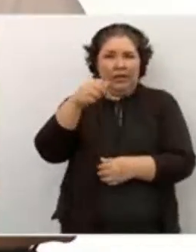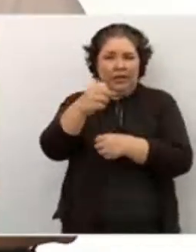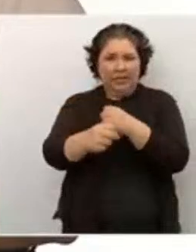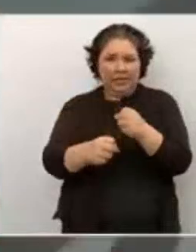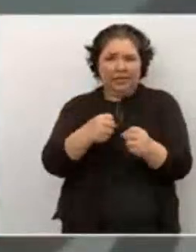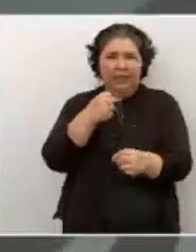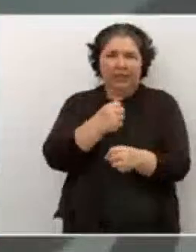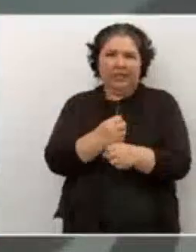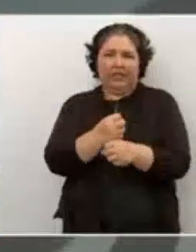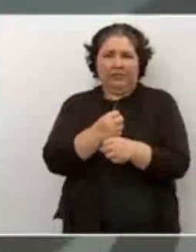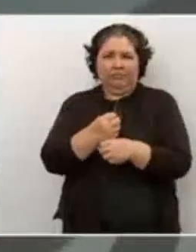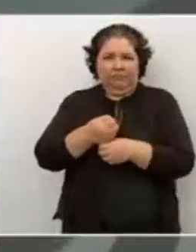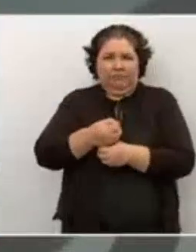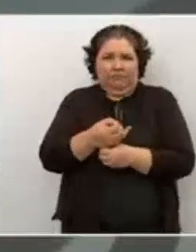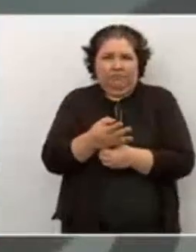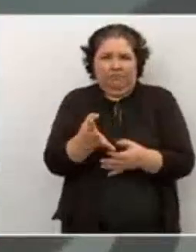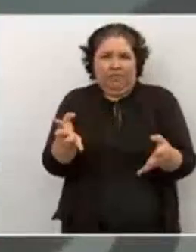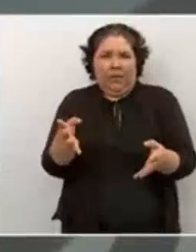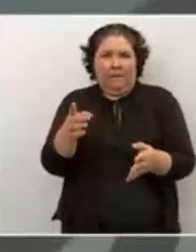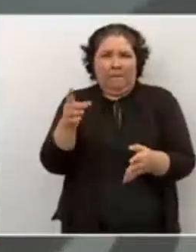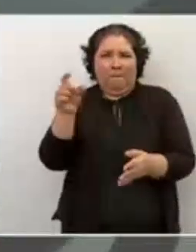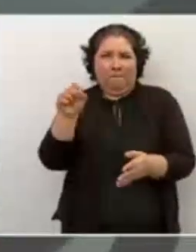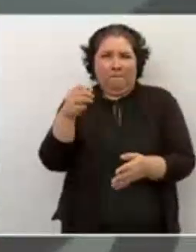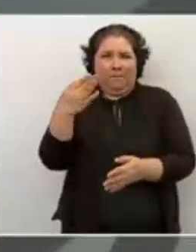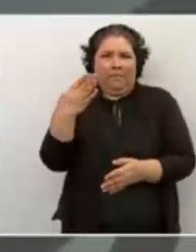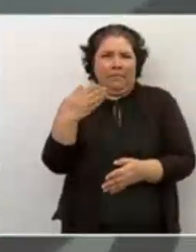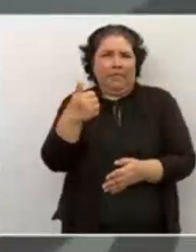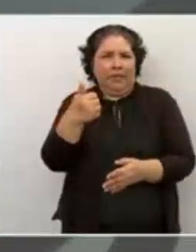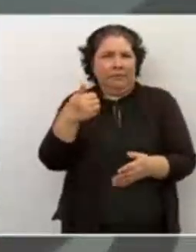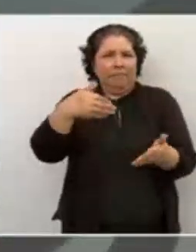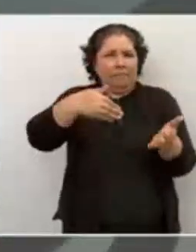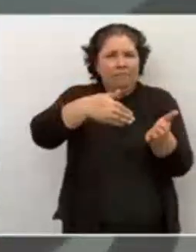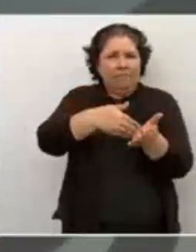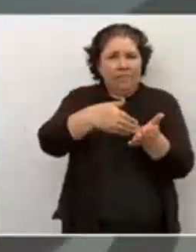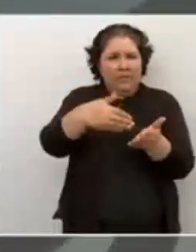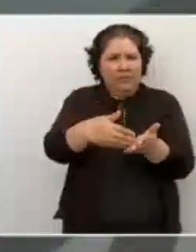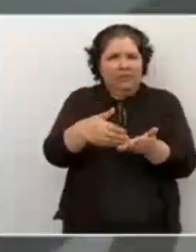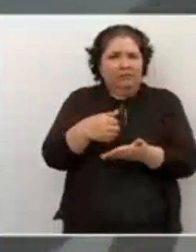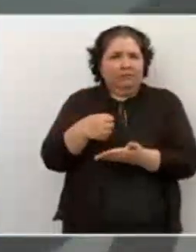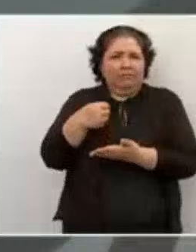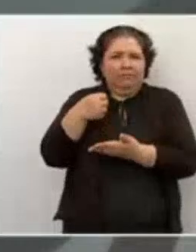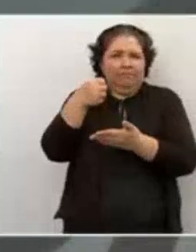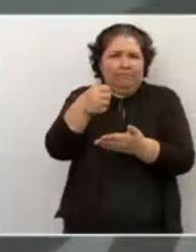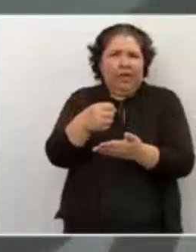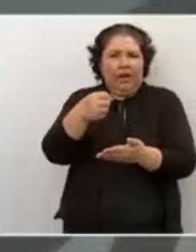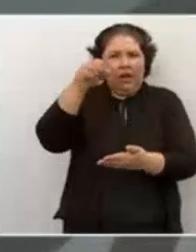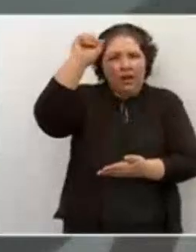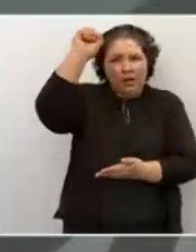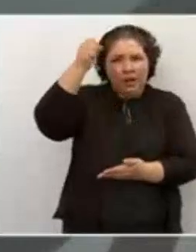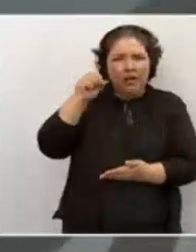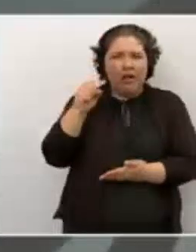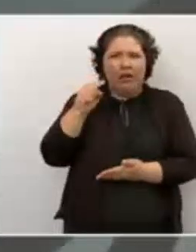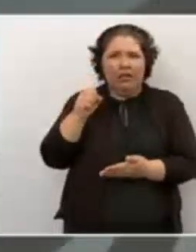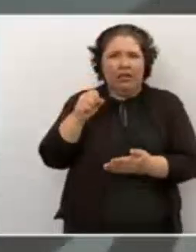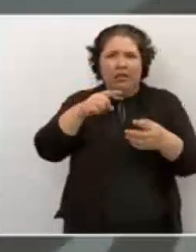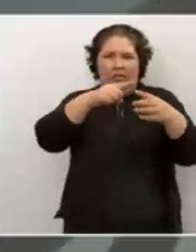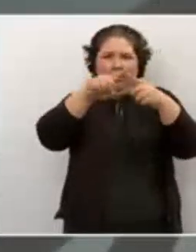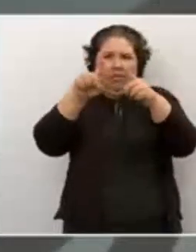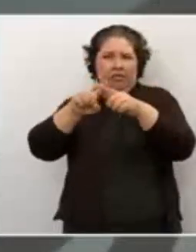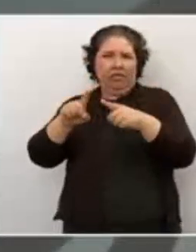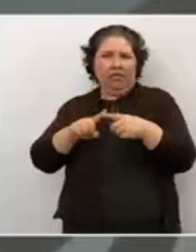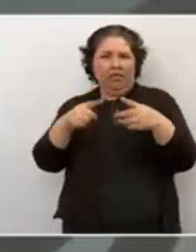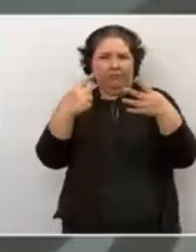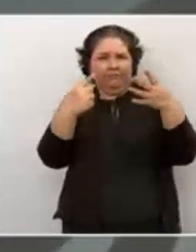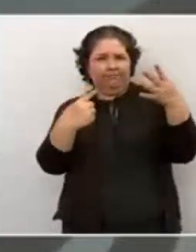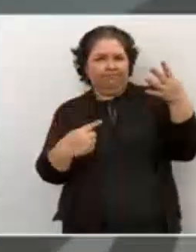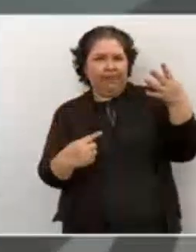a entregar 26,000 millones de pesos a este hermoso estado a través de los programas que